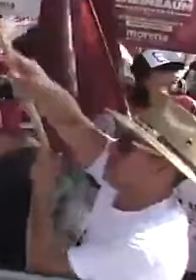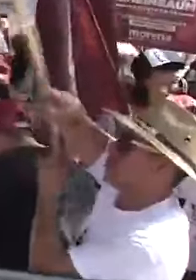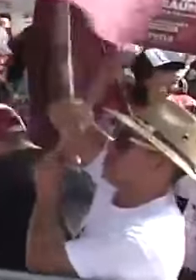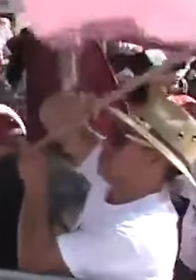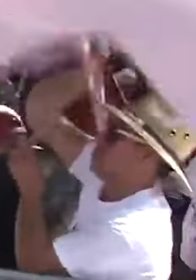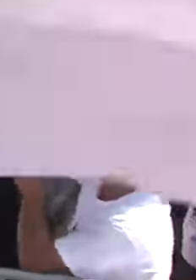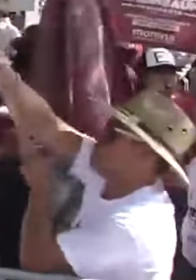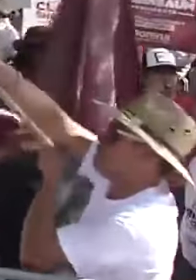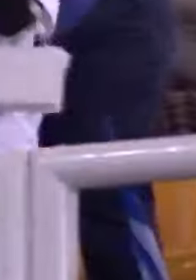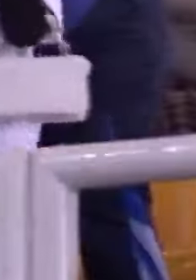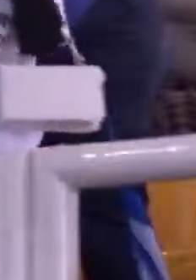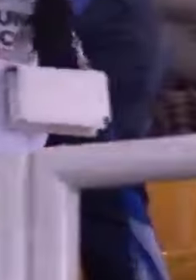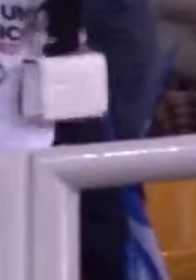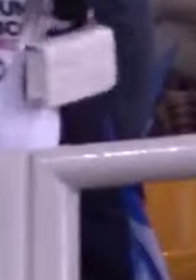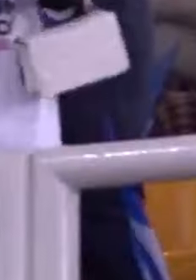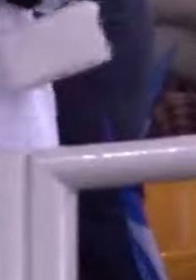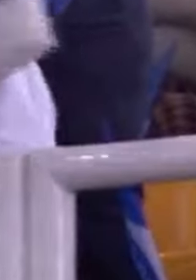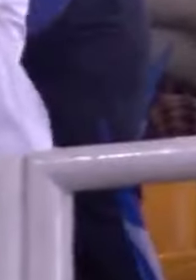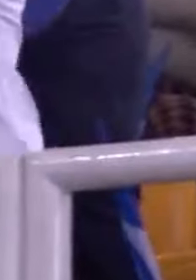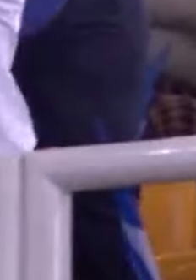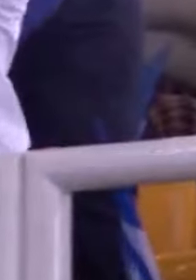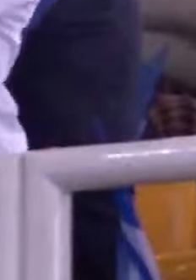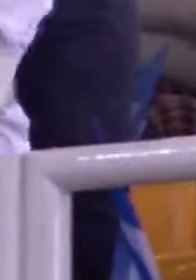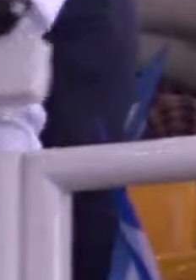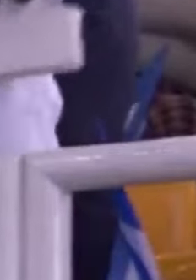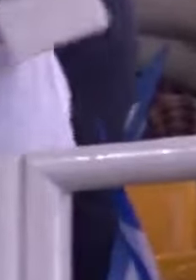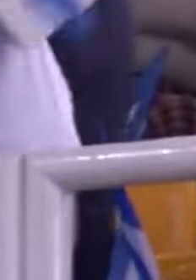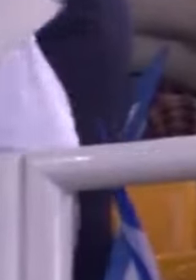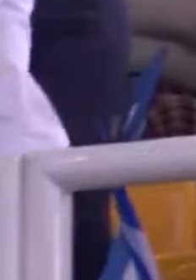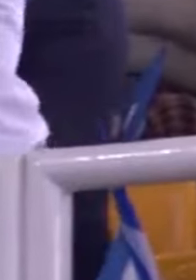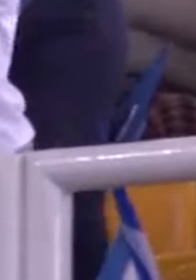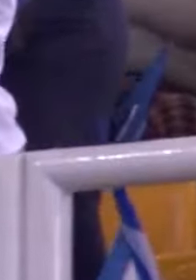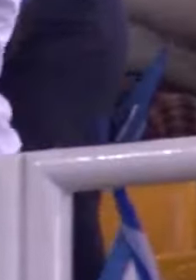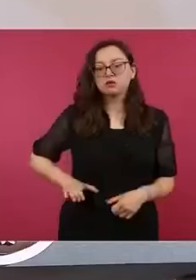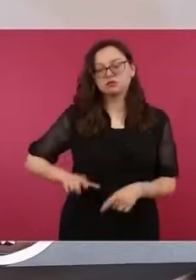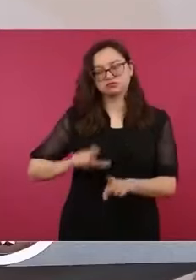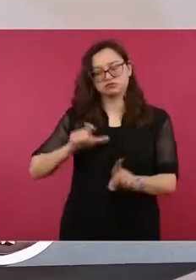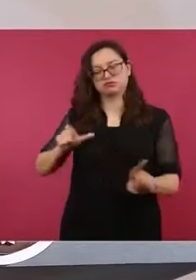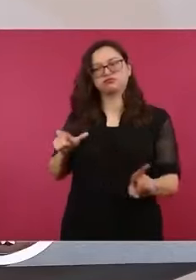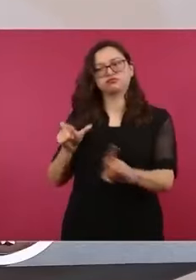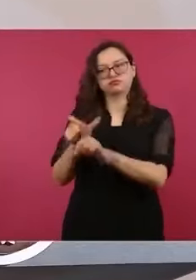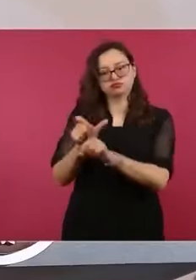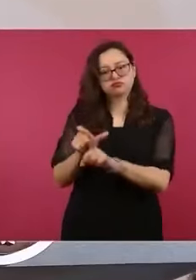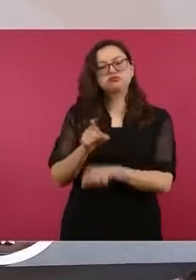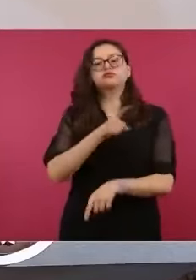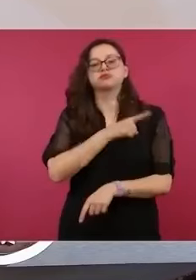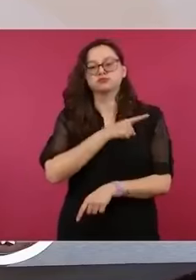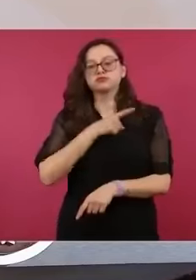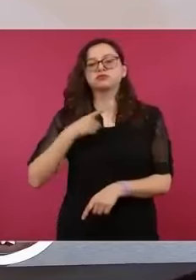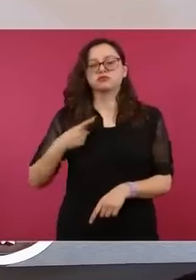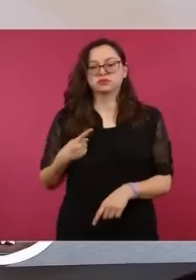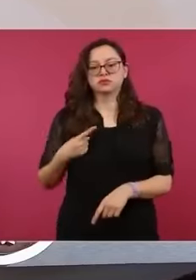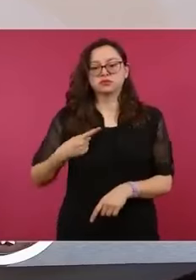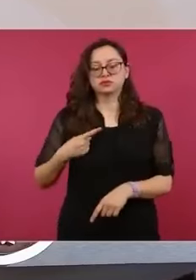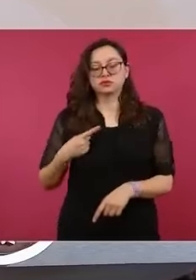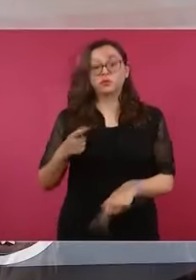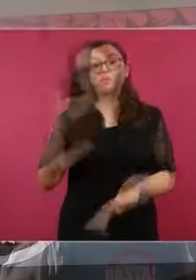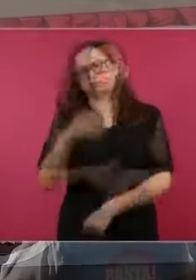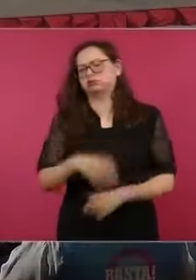esto? Bueno, pues por lo que ahora se otorga la protección inmediata a cualquier candidato o candidata que la solicite.